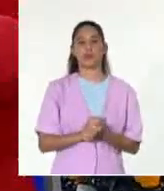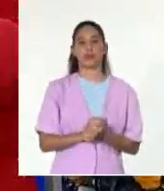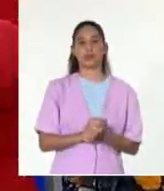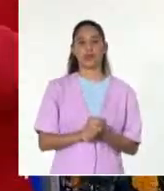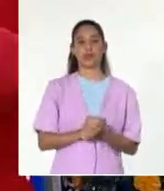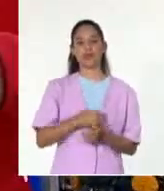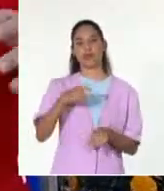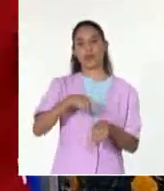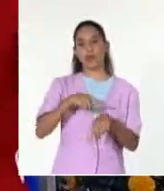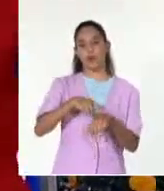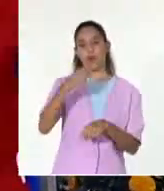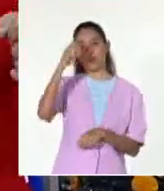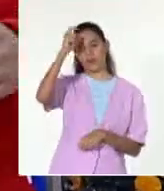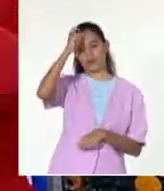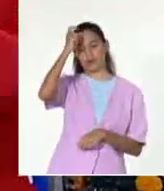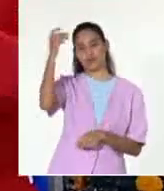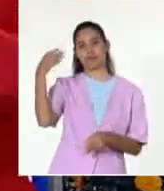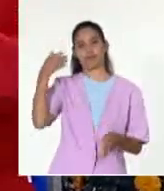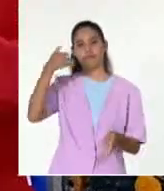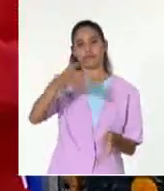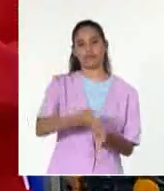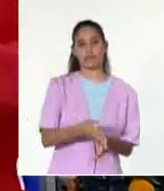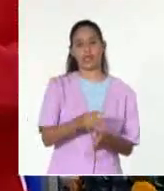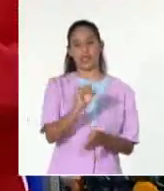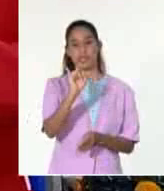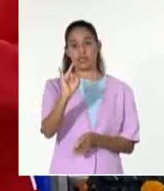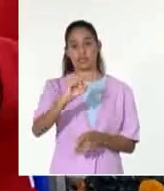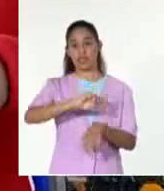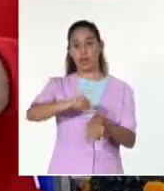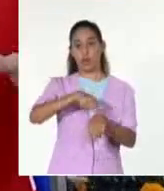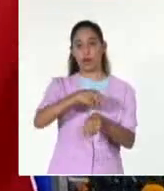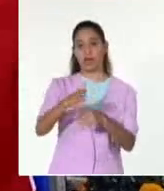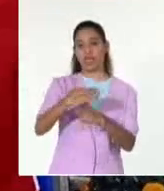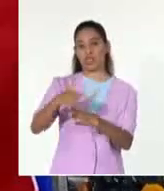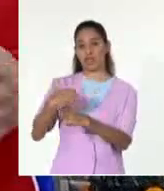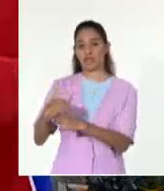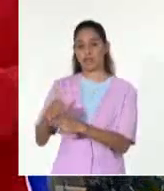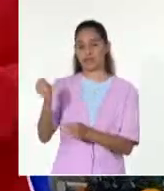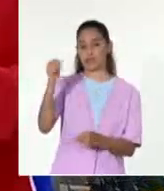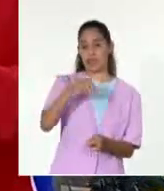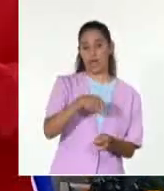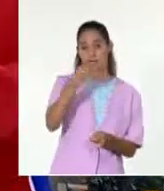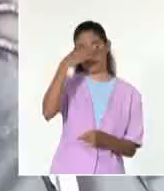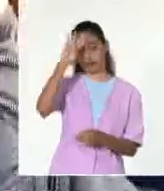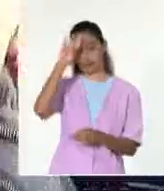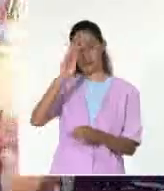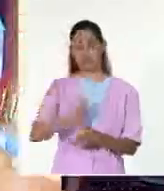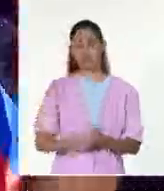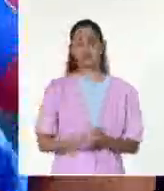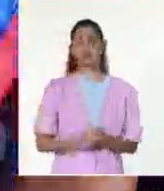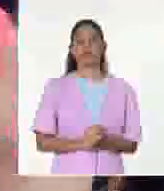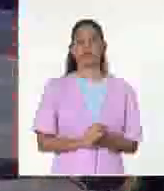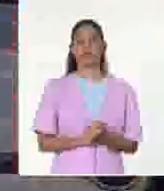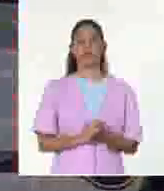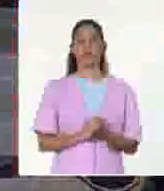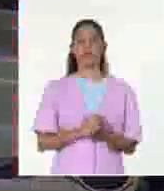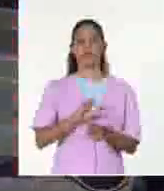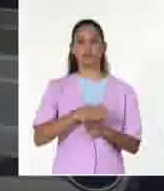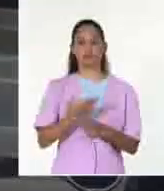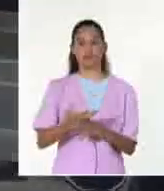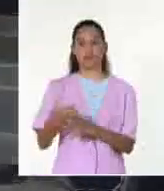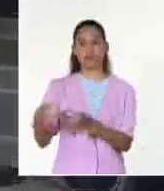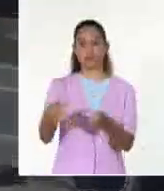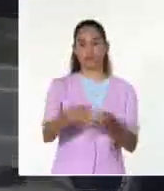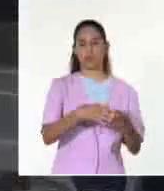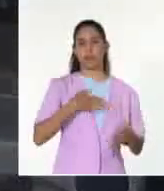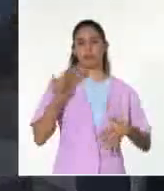mañana, hora en nuestro país. Hay 7 horas de diferencia entre las dos ciudades, pero bueno, el equipo, después del largo viaje, con mucho optimismo y con las